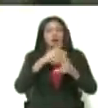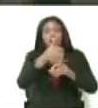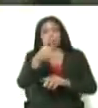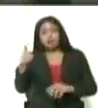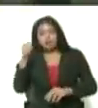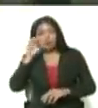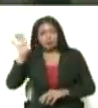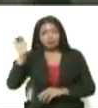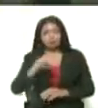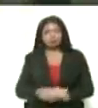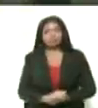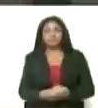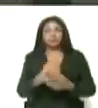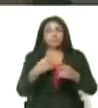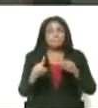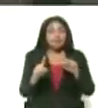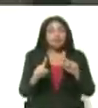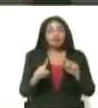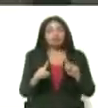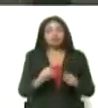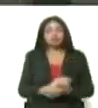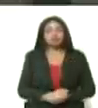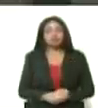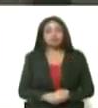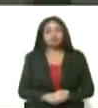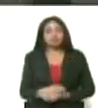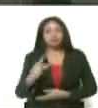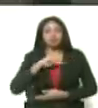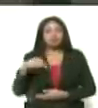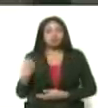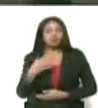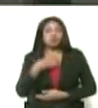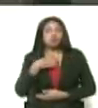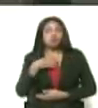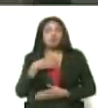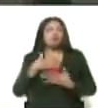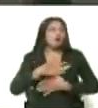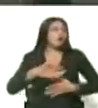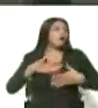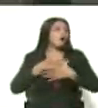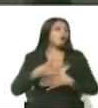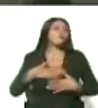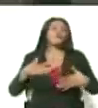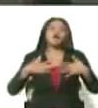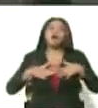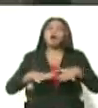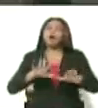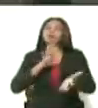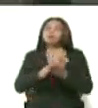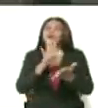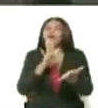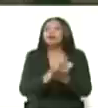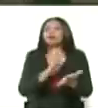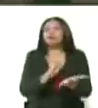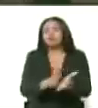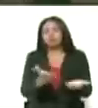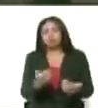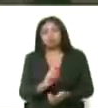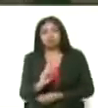nuestro país, pero que sin embargo nosotros no podemos relajarnos, nosotros no podemos